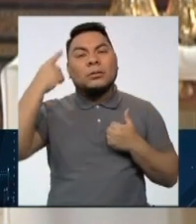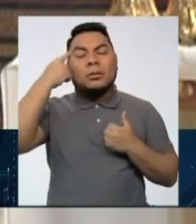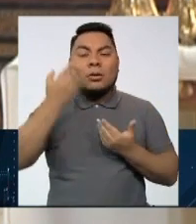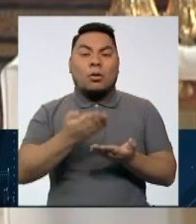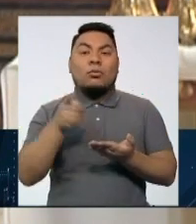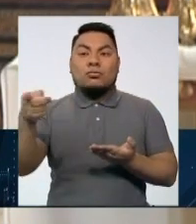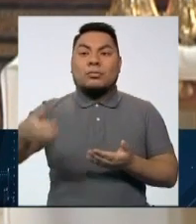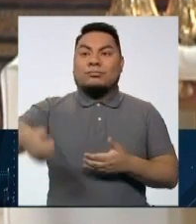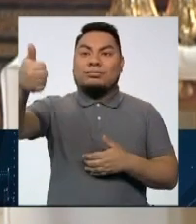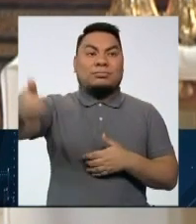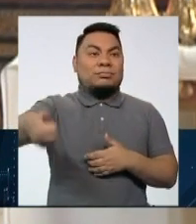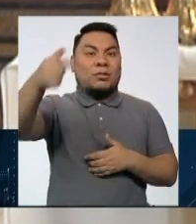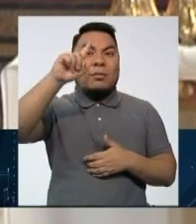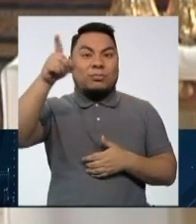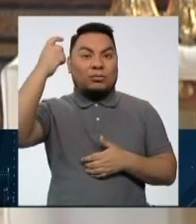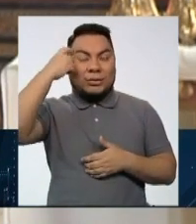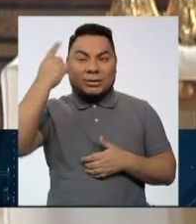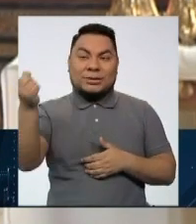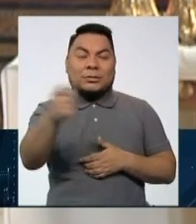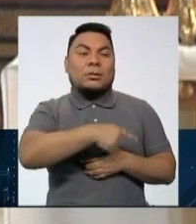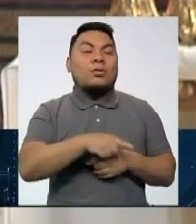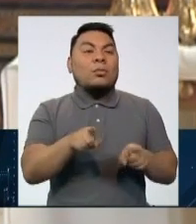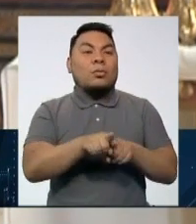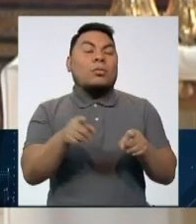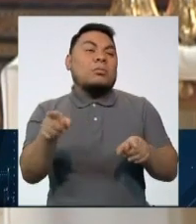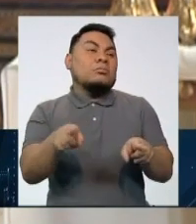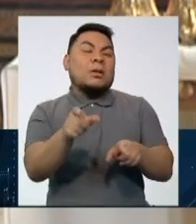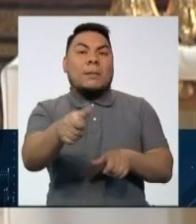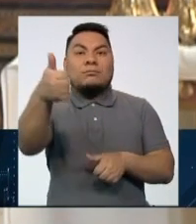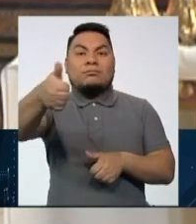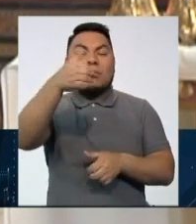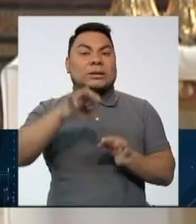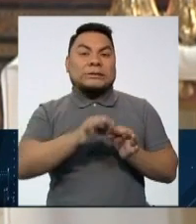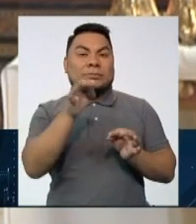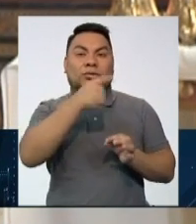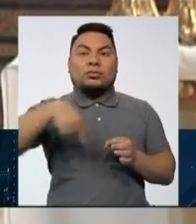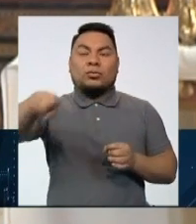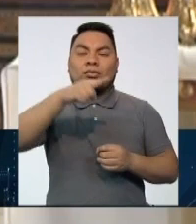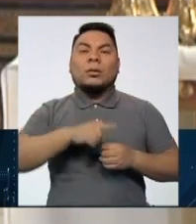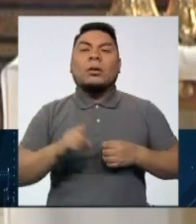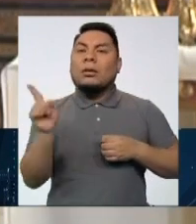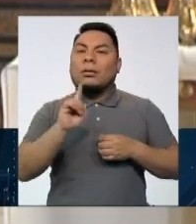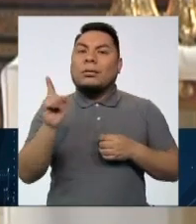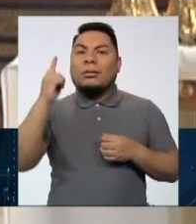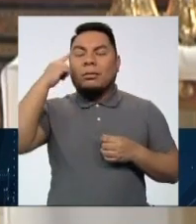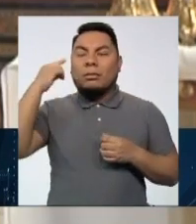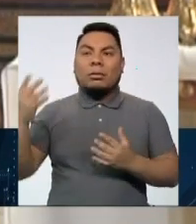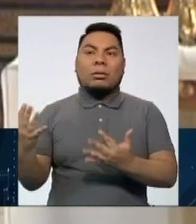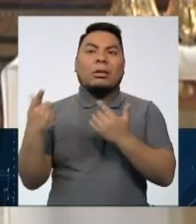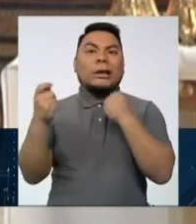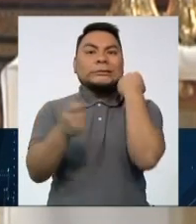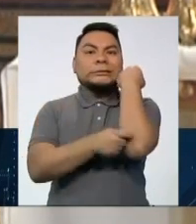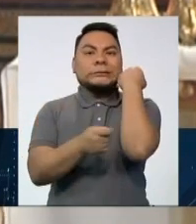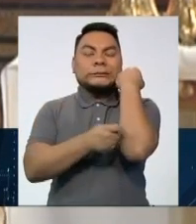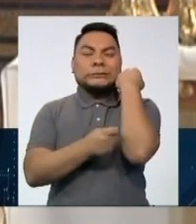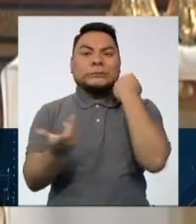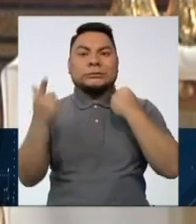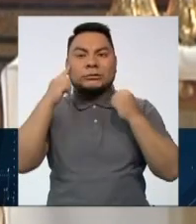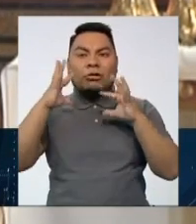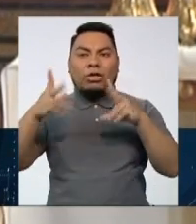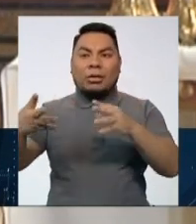material, político o espiritual, no se dejen vencer por la corrupción.